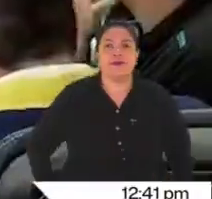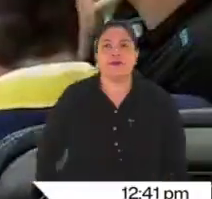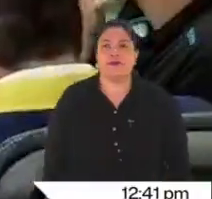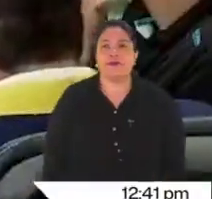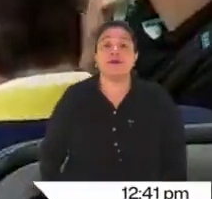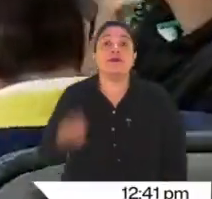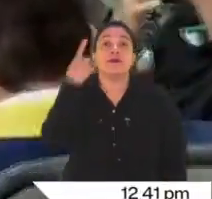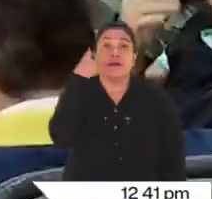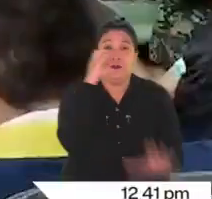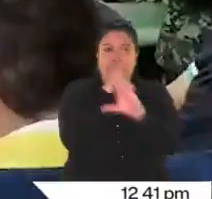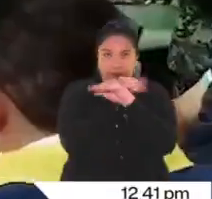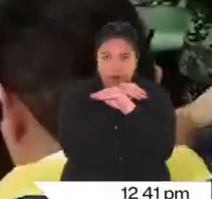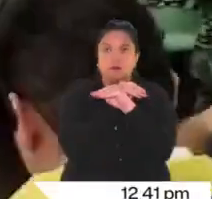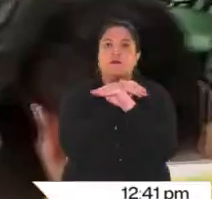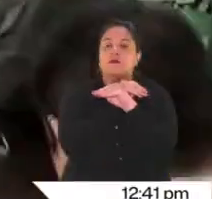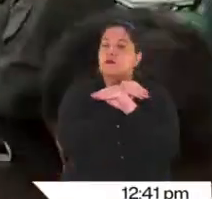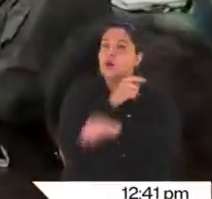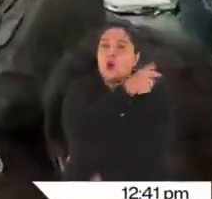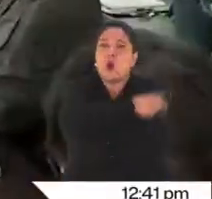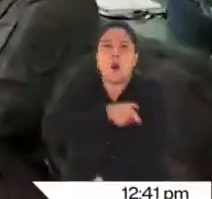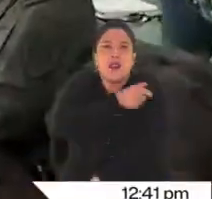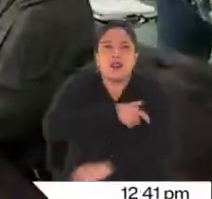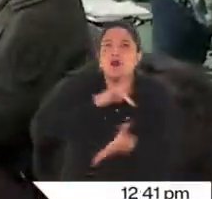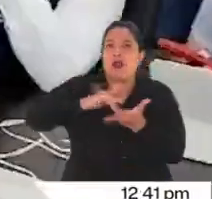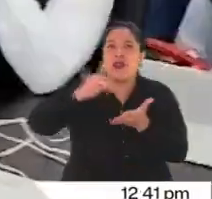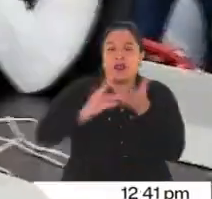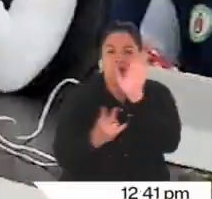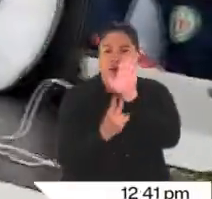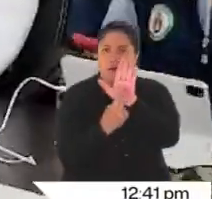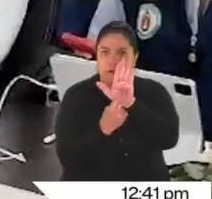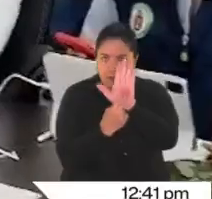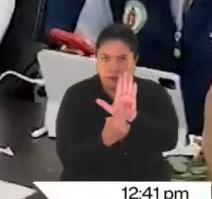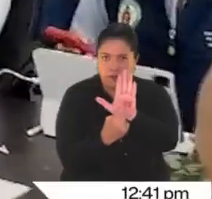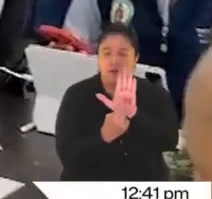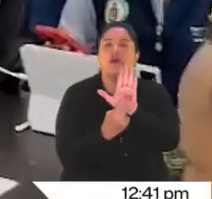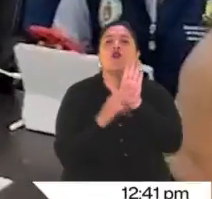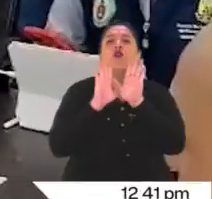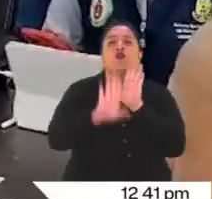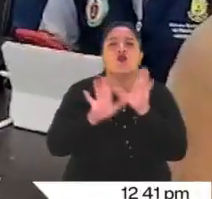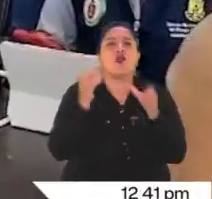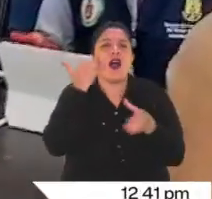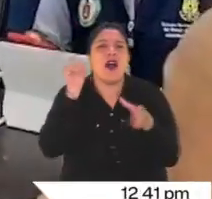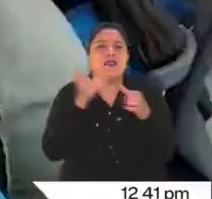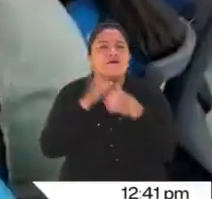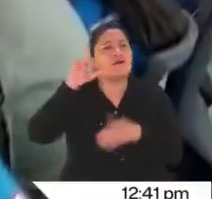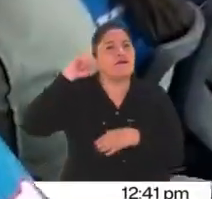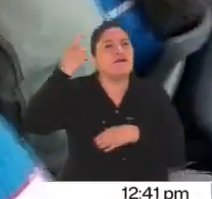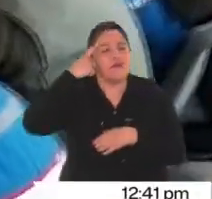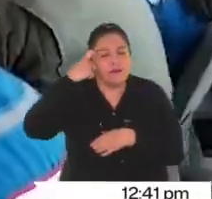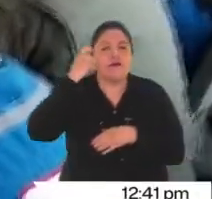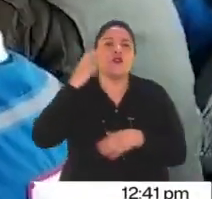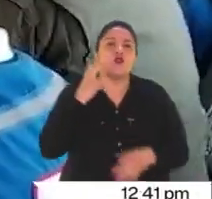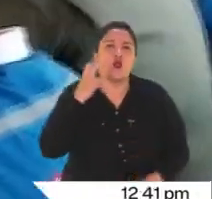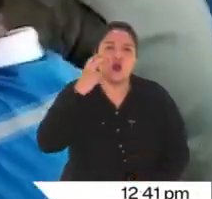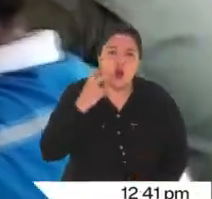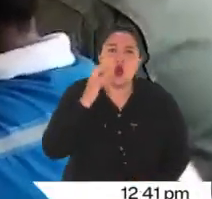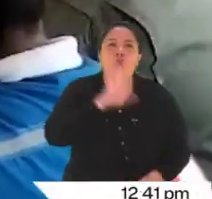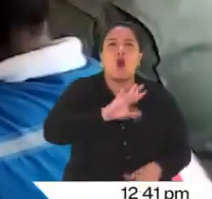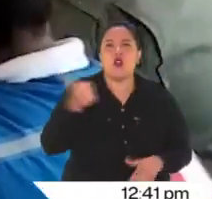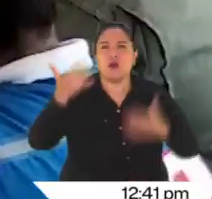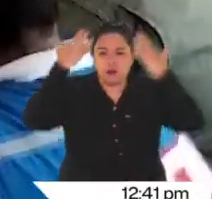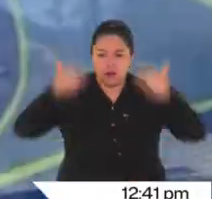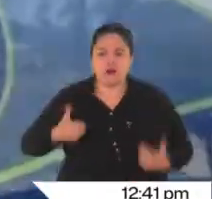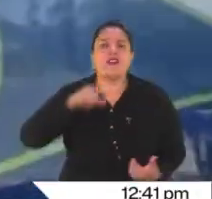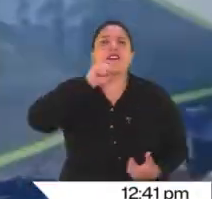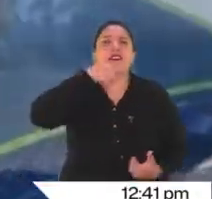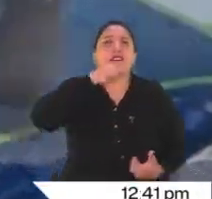Desde anoche se instaló el Comité Extraordinario de Gestión del Riesgo Departamental junto a la gobernadora del Chocó y otros organismos de socorro como la Defensa Civil y